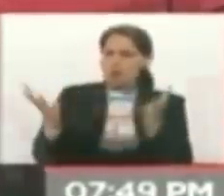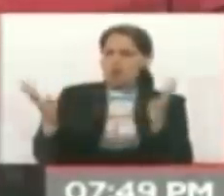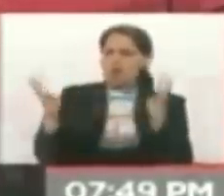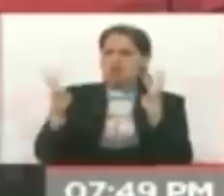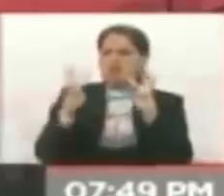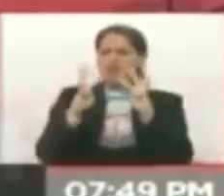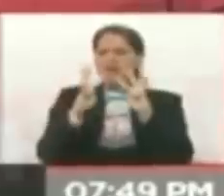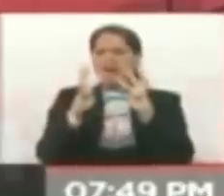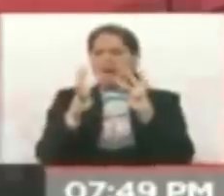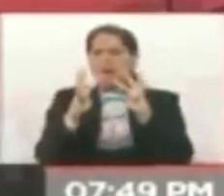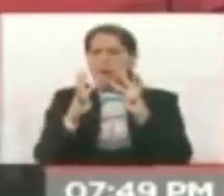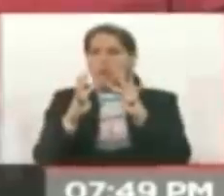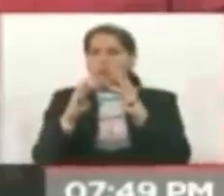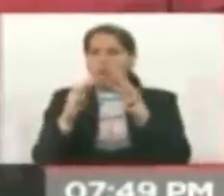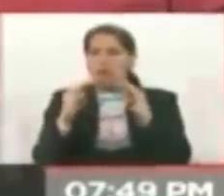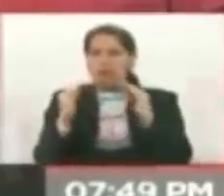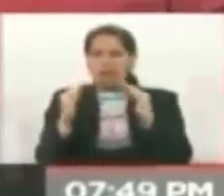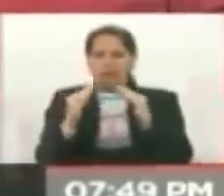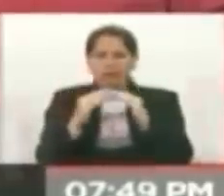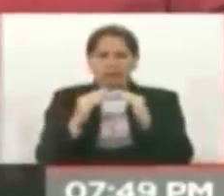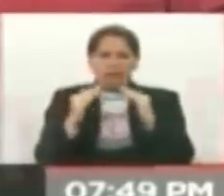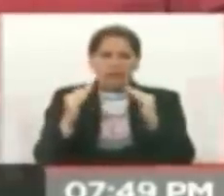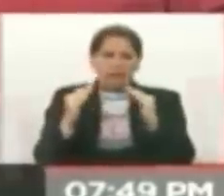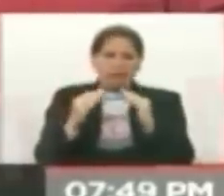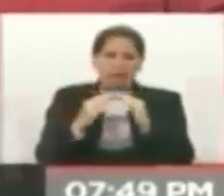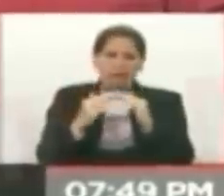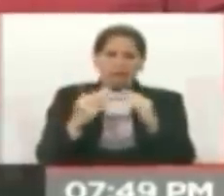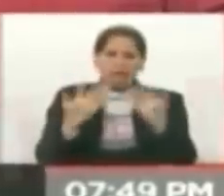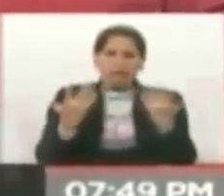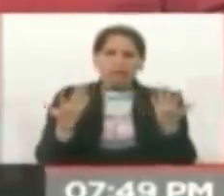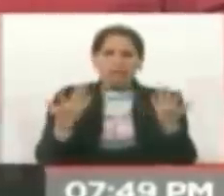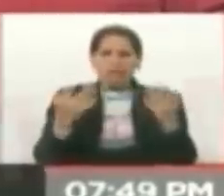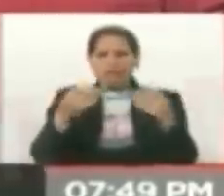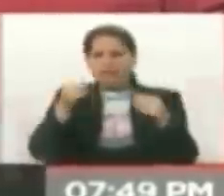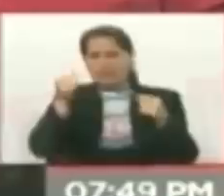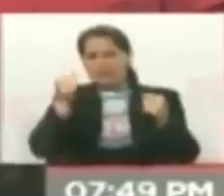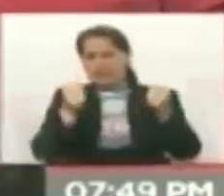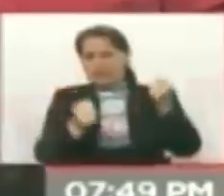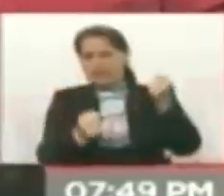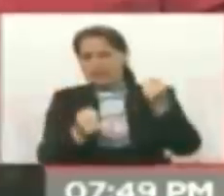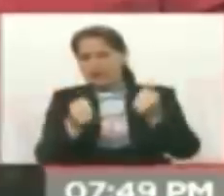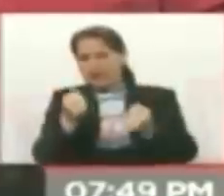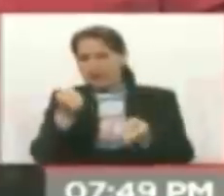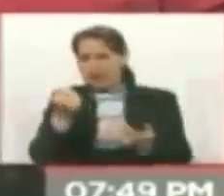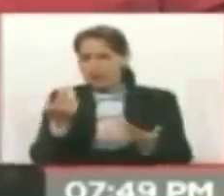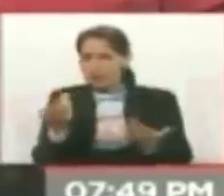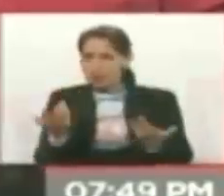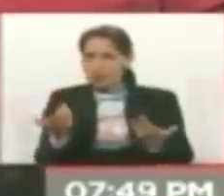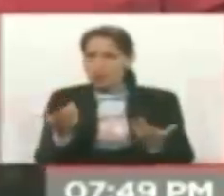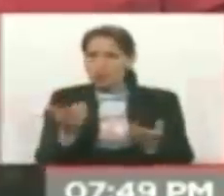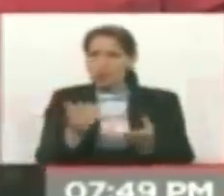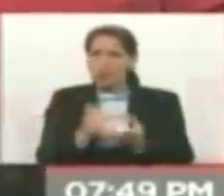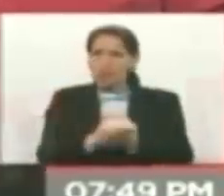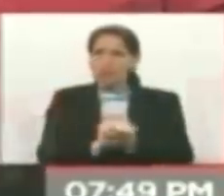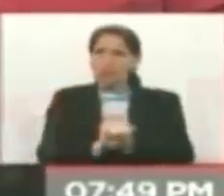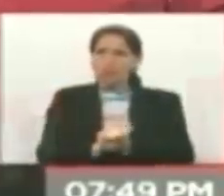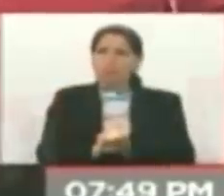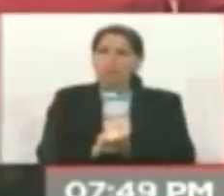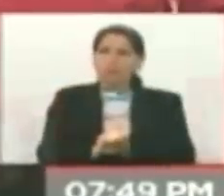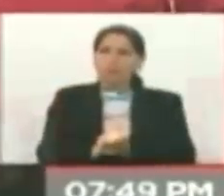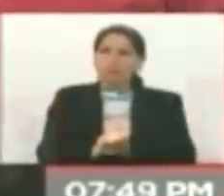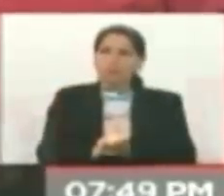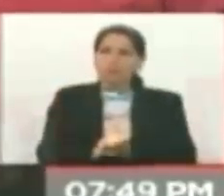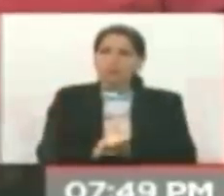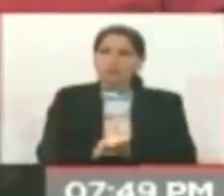dignidad ellos creen que nos van a asustar mi hijo cabello en su programa con el mazo dando transmitido por venezolana de televisión